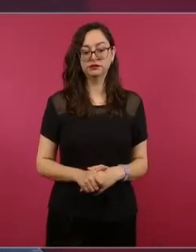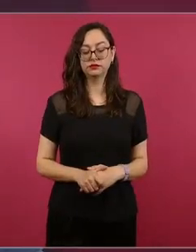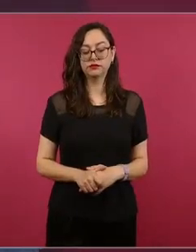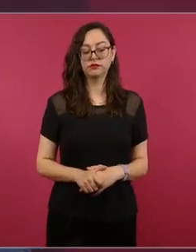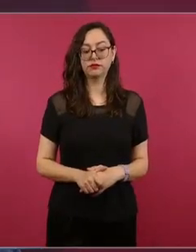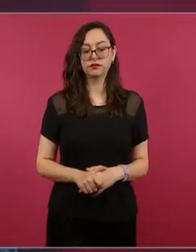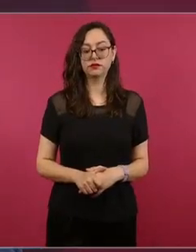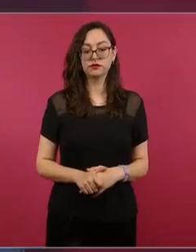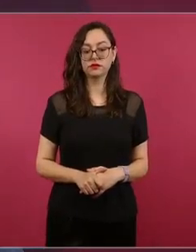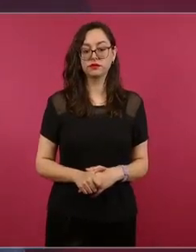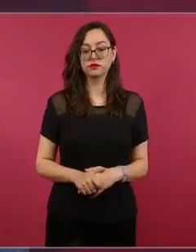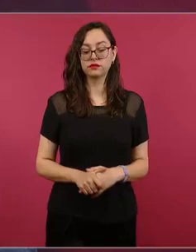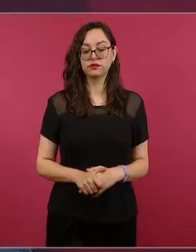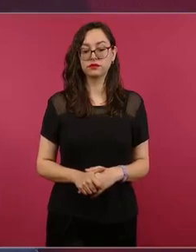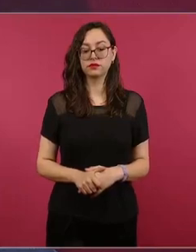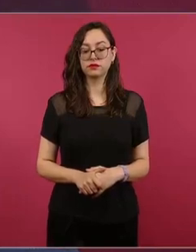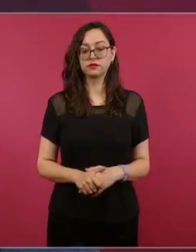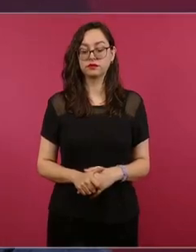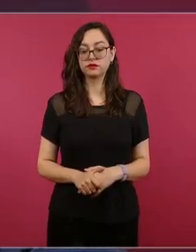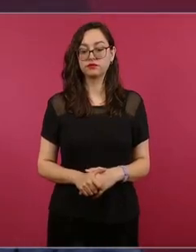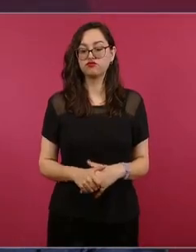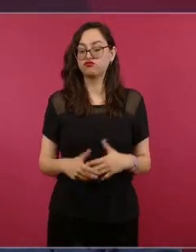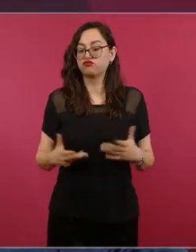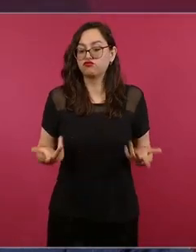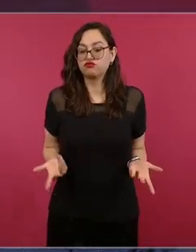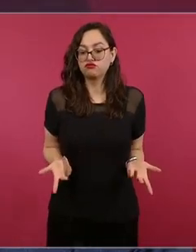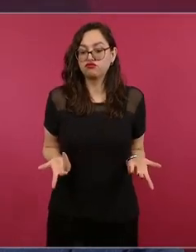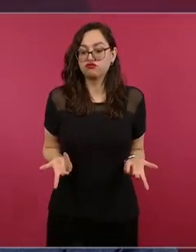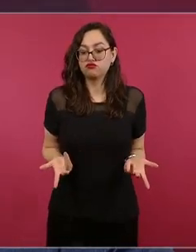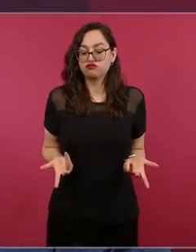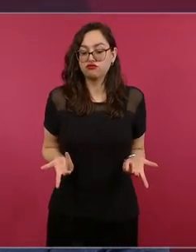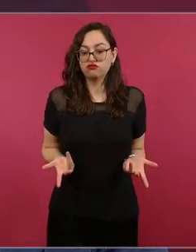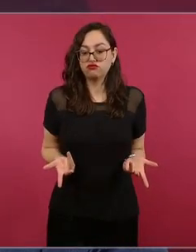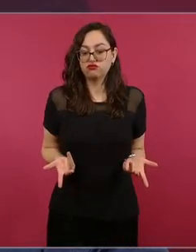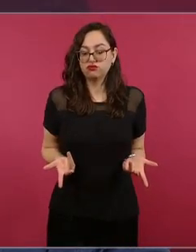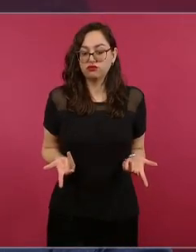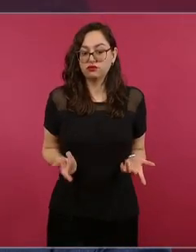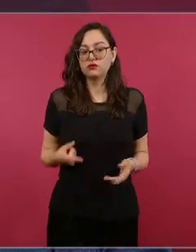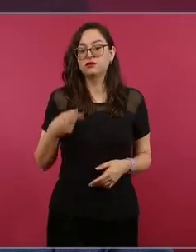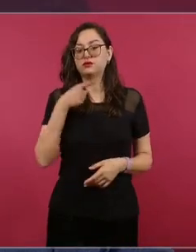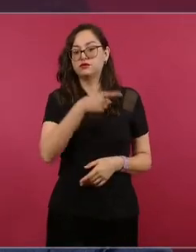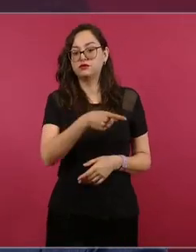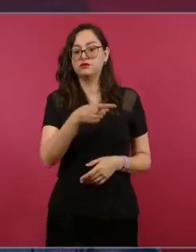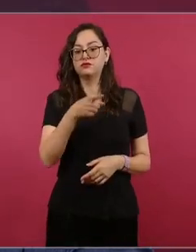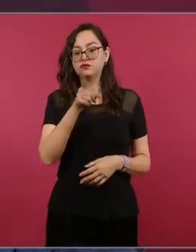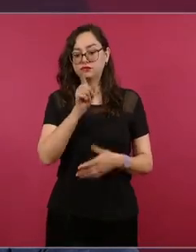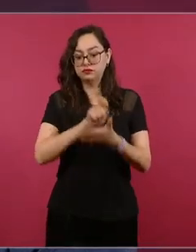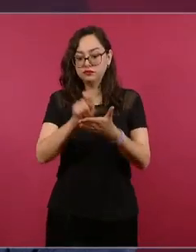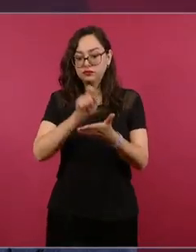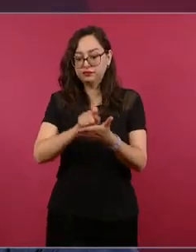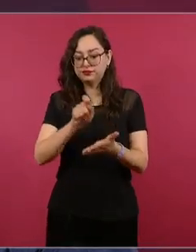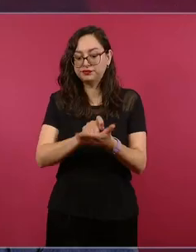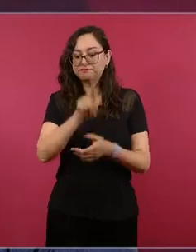¿Y de dónde saca toda esa retacería de mentiras?